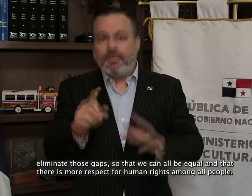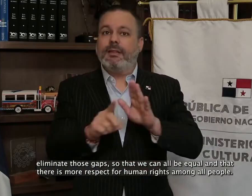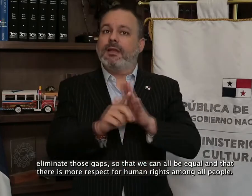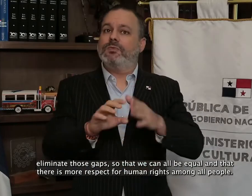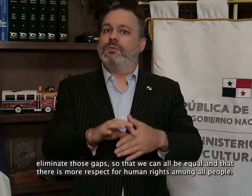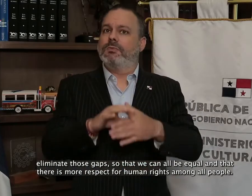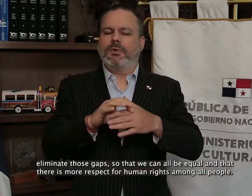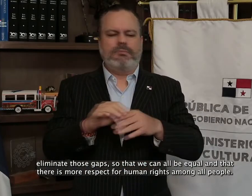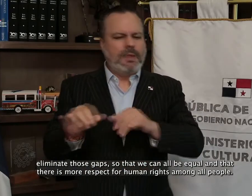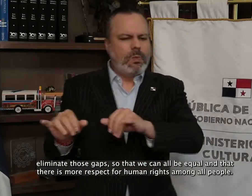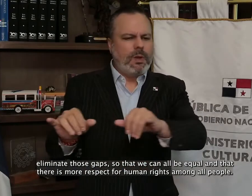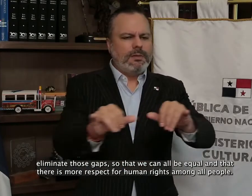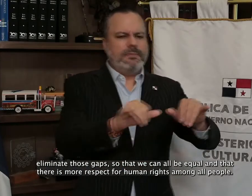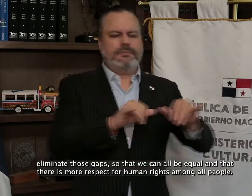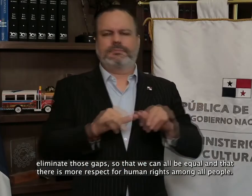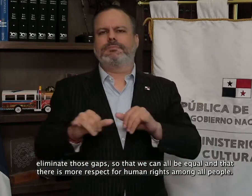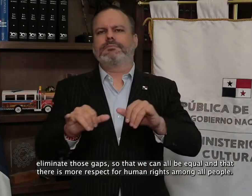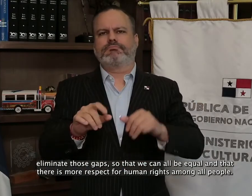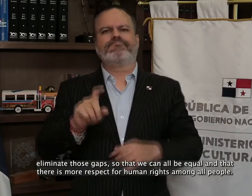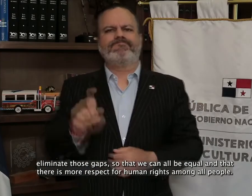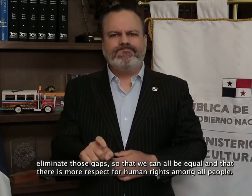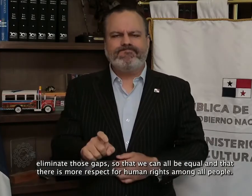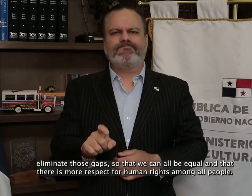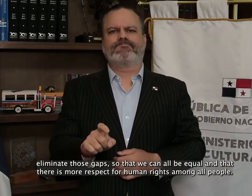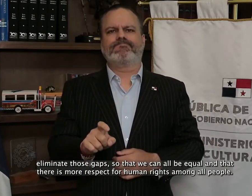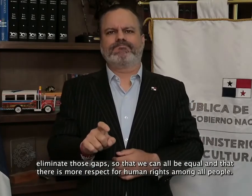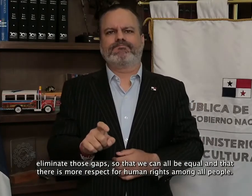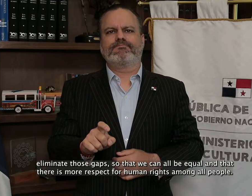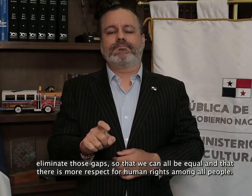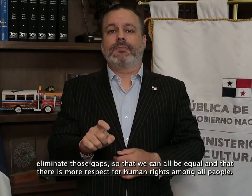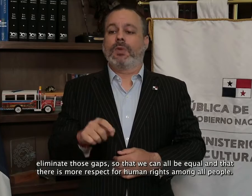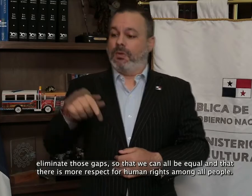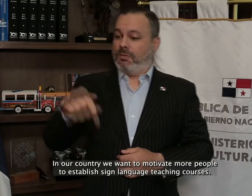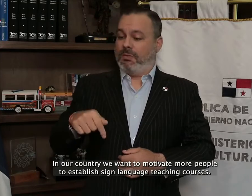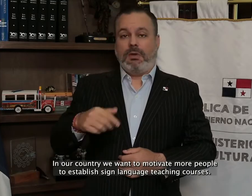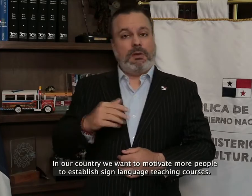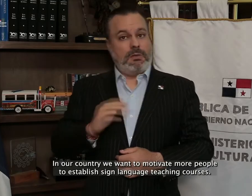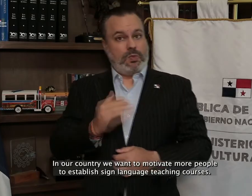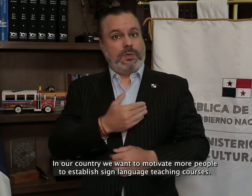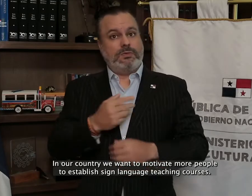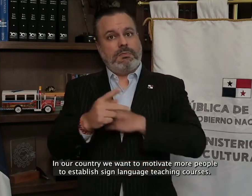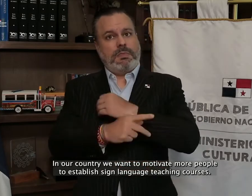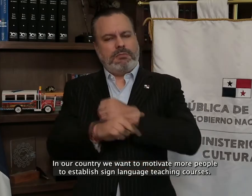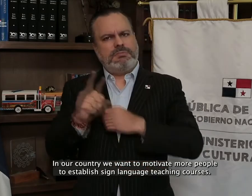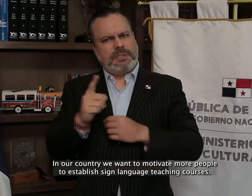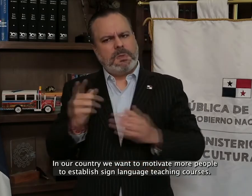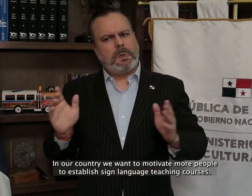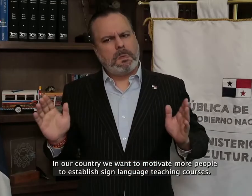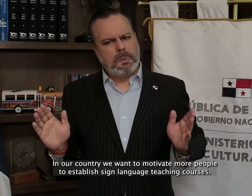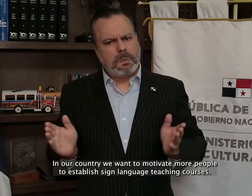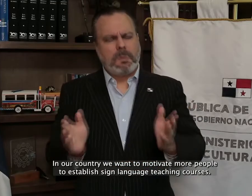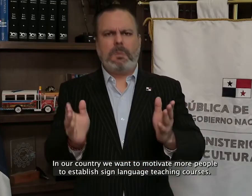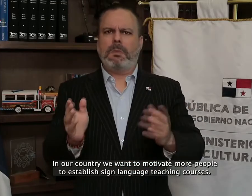prefiere utilizar la lengua de señas, ¿qué ocurre con los oyentes que ya aprendieron español, inglés y demás